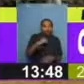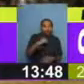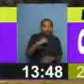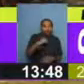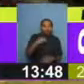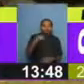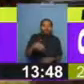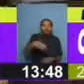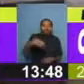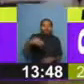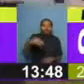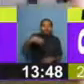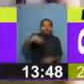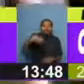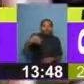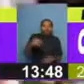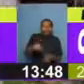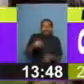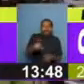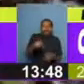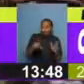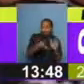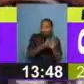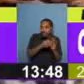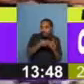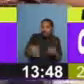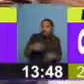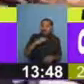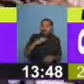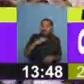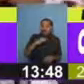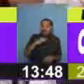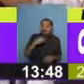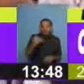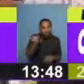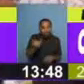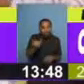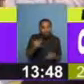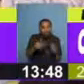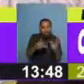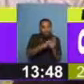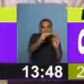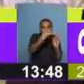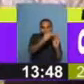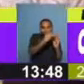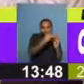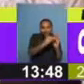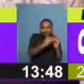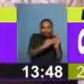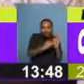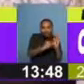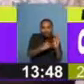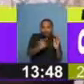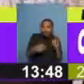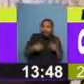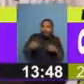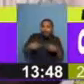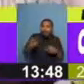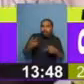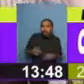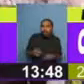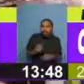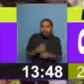constitución se van a fijar las reglas, es el contrato social que va a regir por los próximos años. En